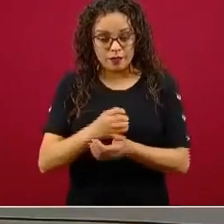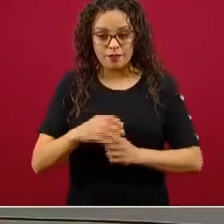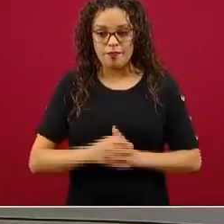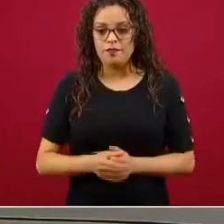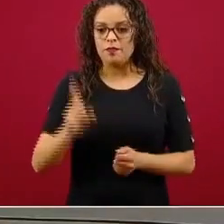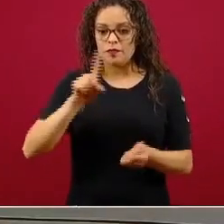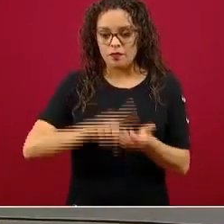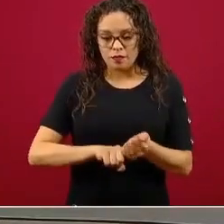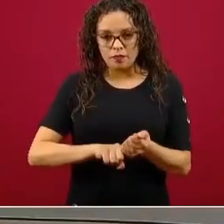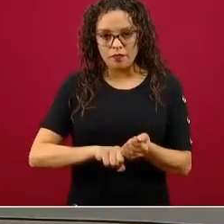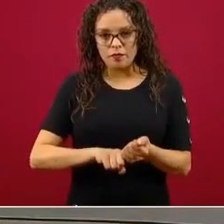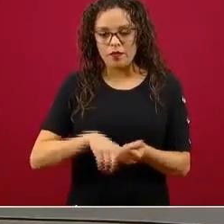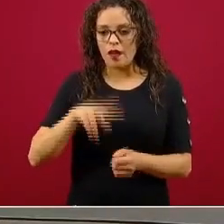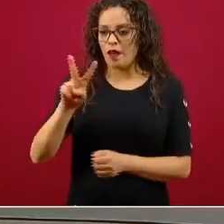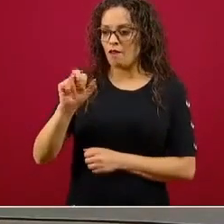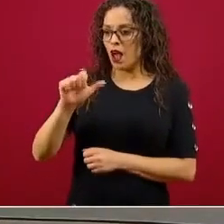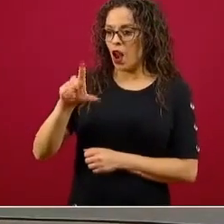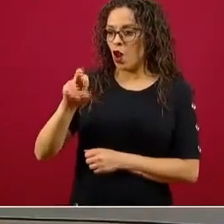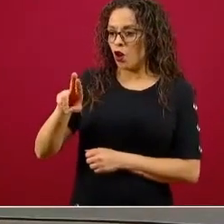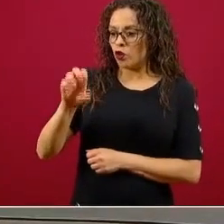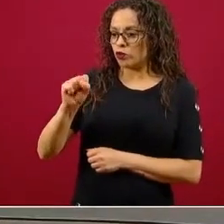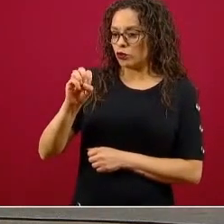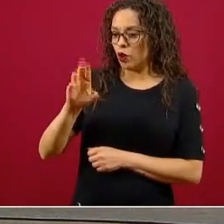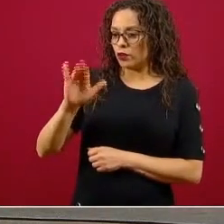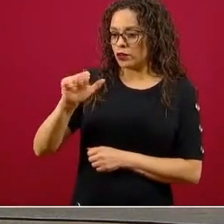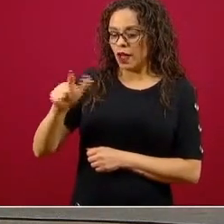aquellas que ayuden no solamente a generar